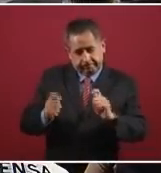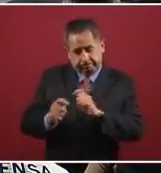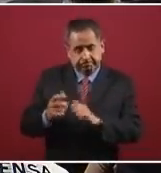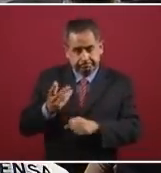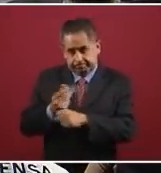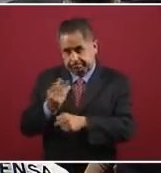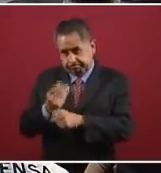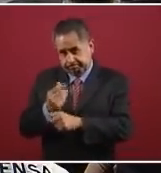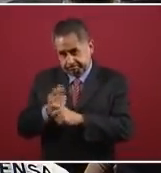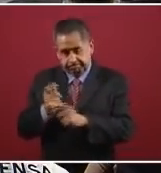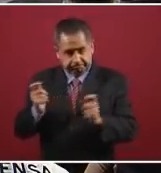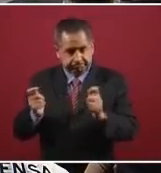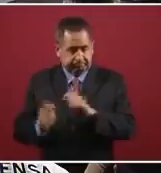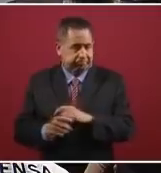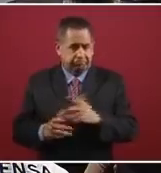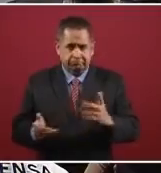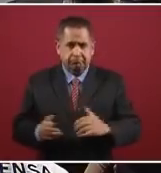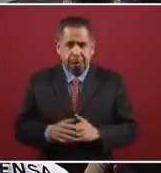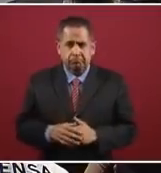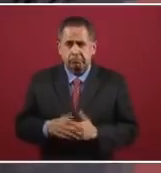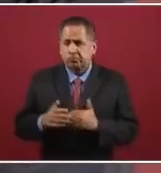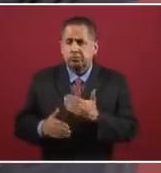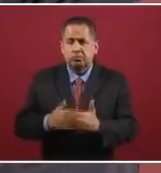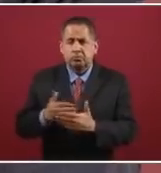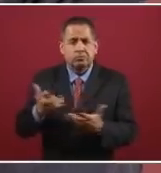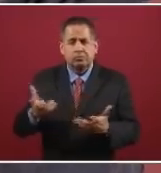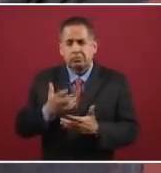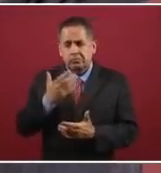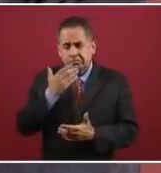arreglando, se está haciendo